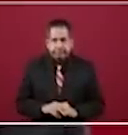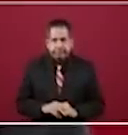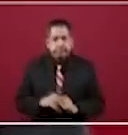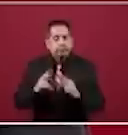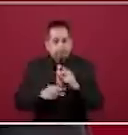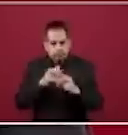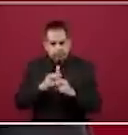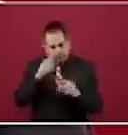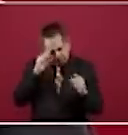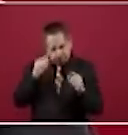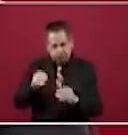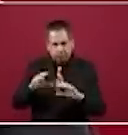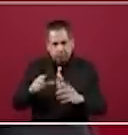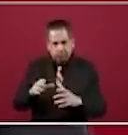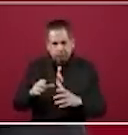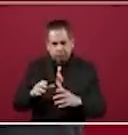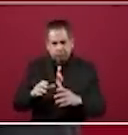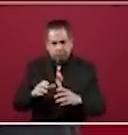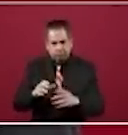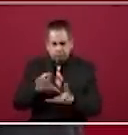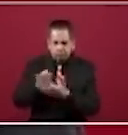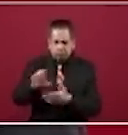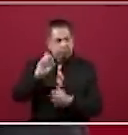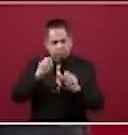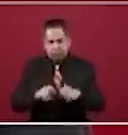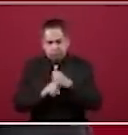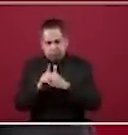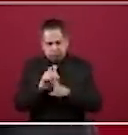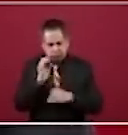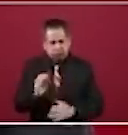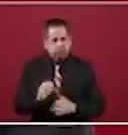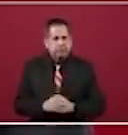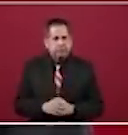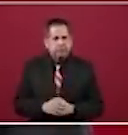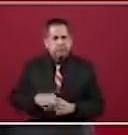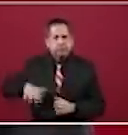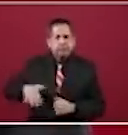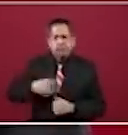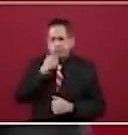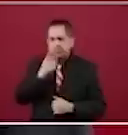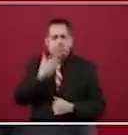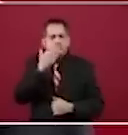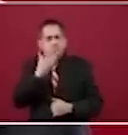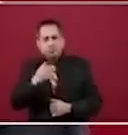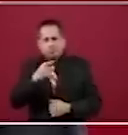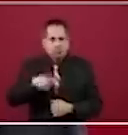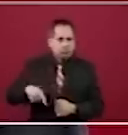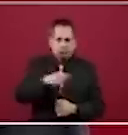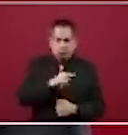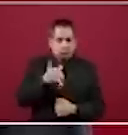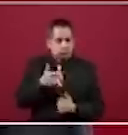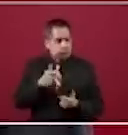vamos a salir sin problema. Les decía yo que va bien la recaudación,